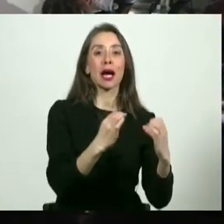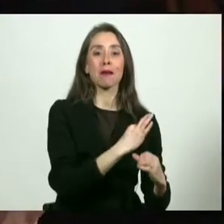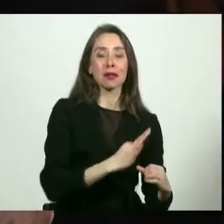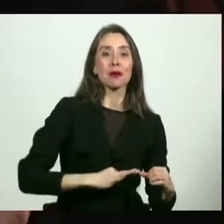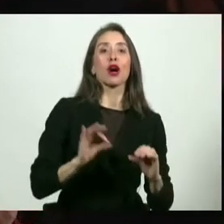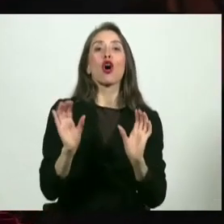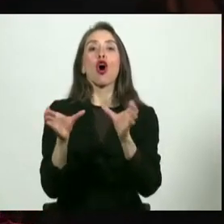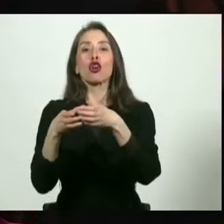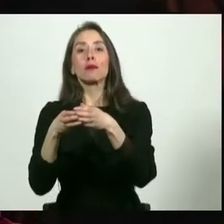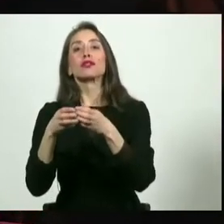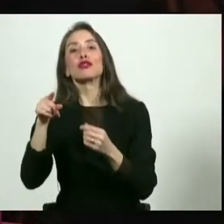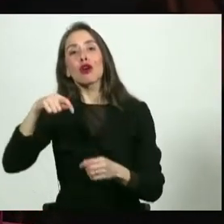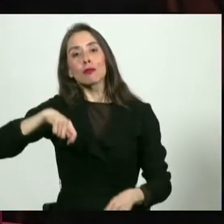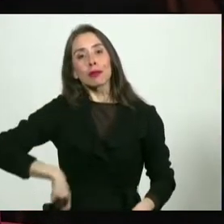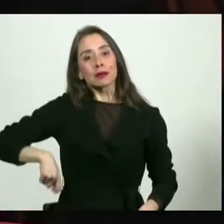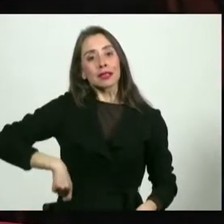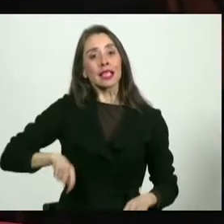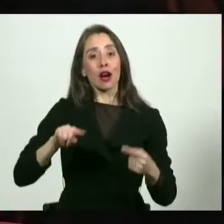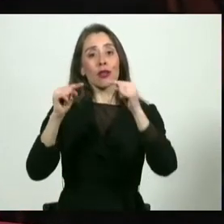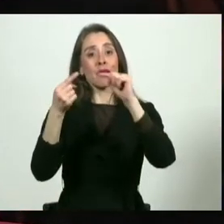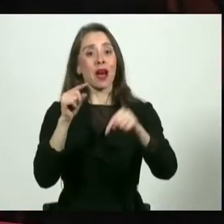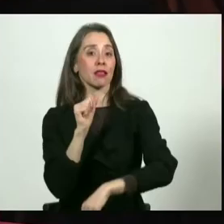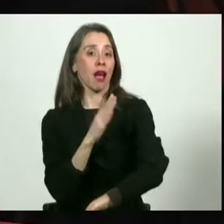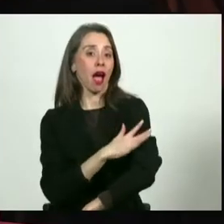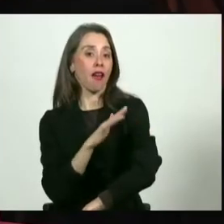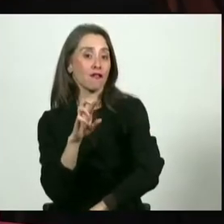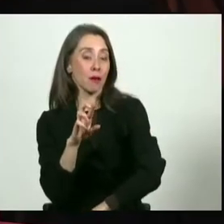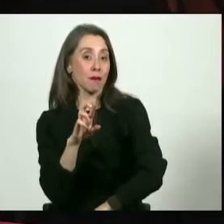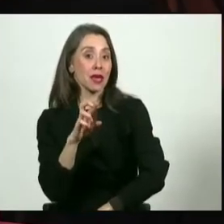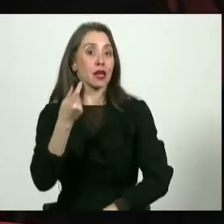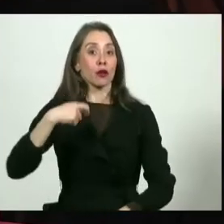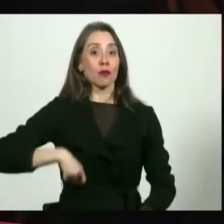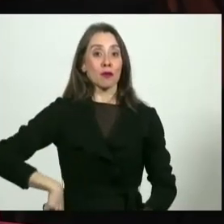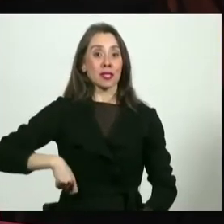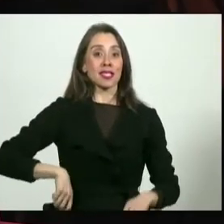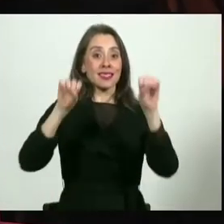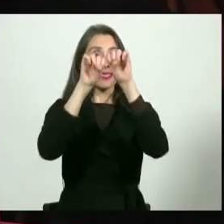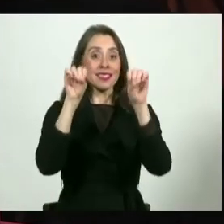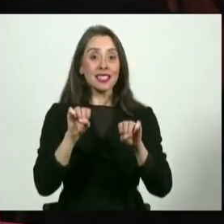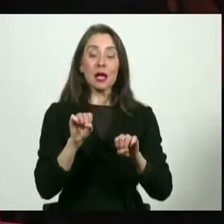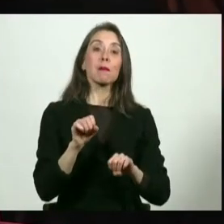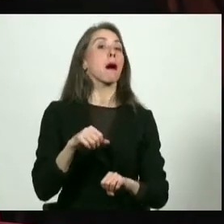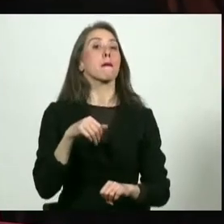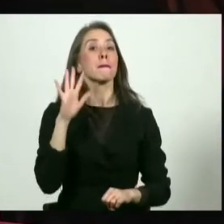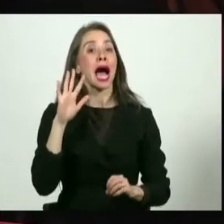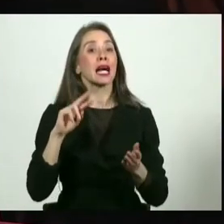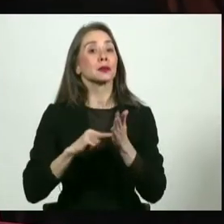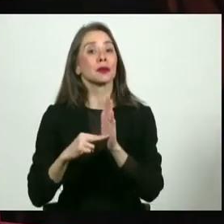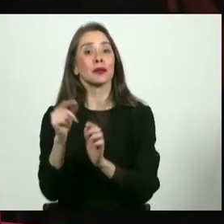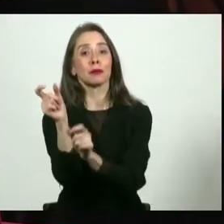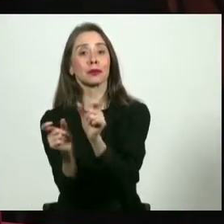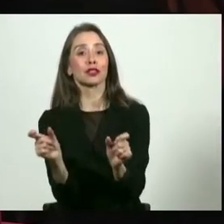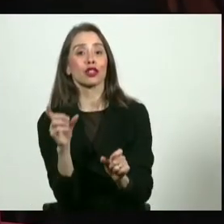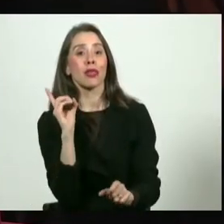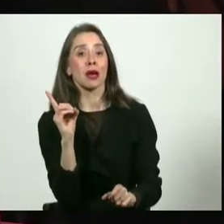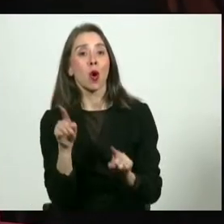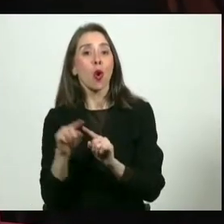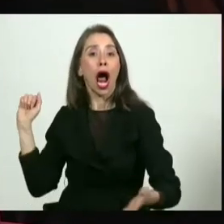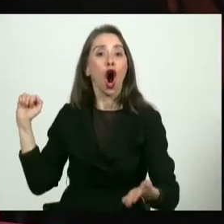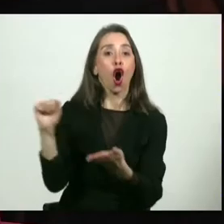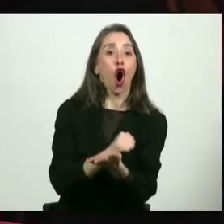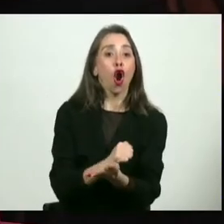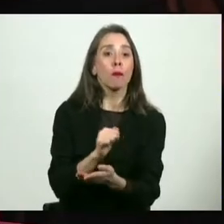día que está en debate el tema de las AFP, del sistema previsional del país, quizás donde más golpeados son las personas con discapacidad es